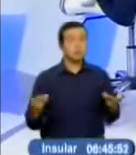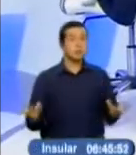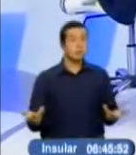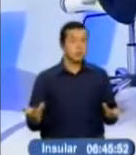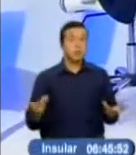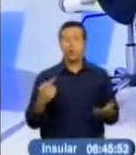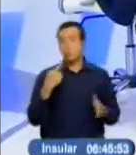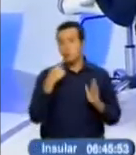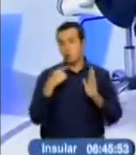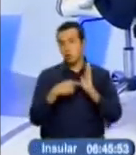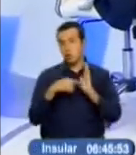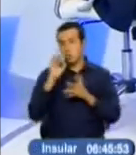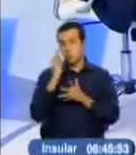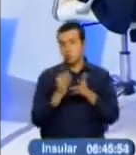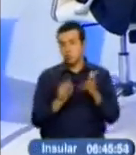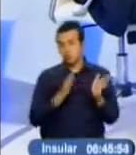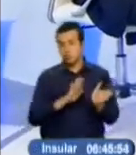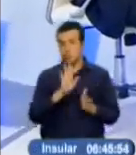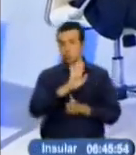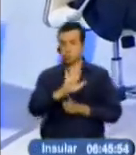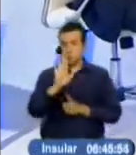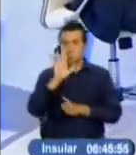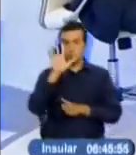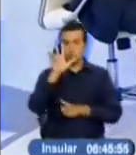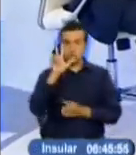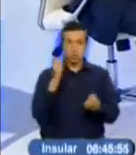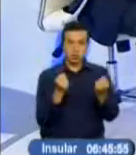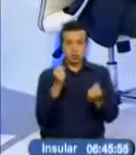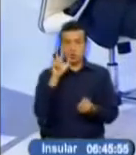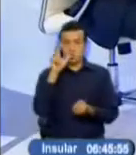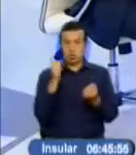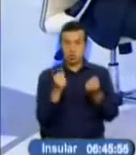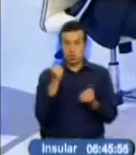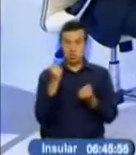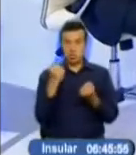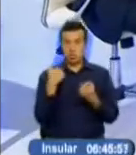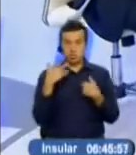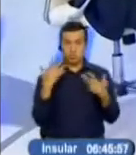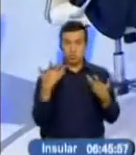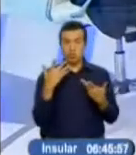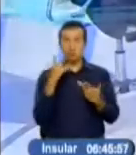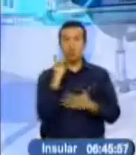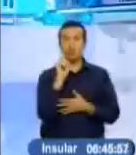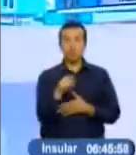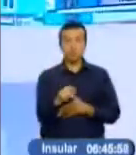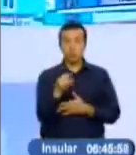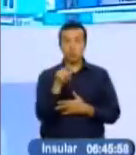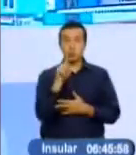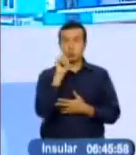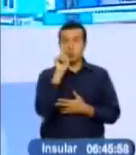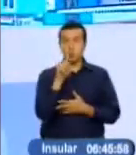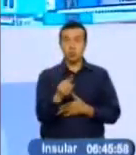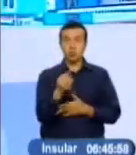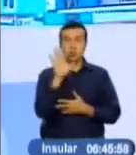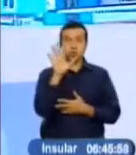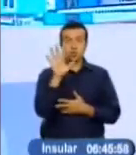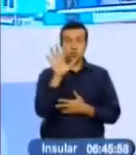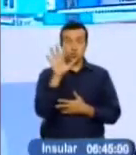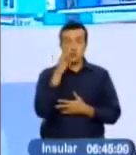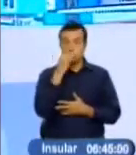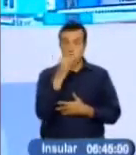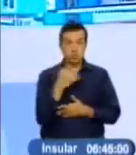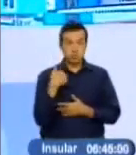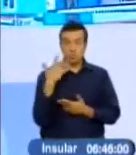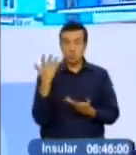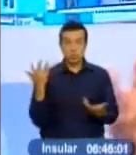por ejemplo en el promedio hace que tú tienes tres carros yo no tengo ninguno pero en conjunto tenemos 1.5 y en la realidad